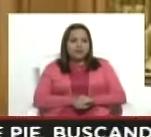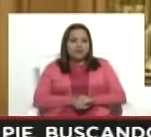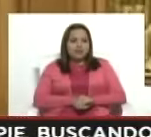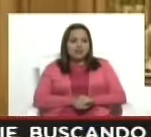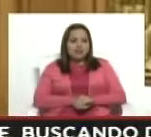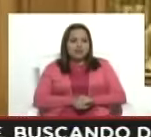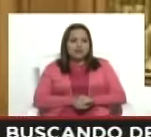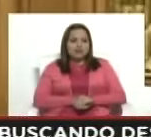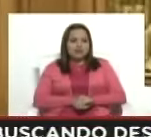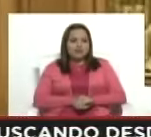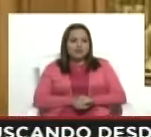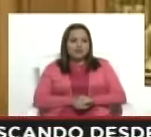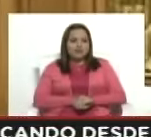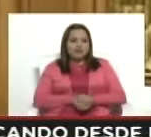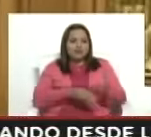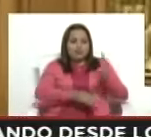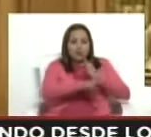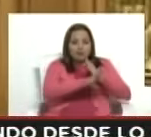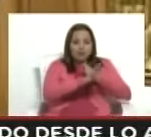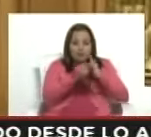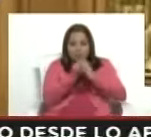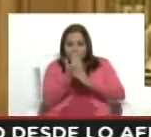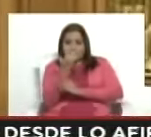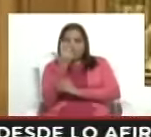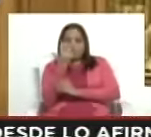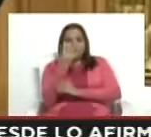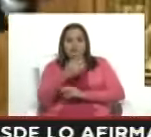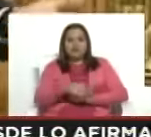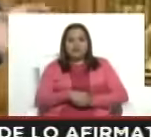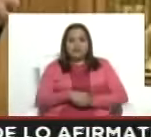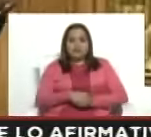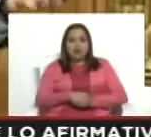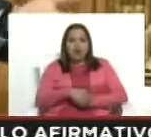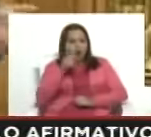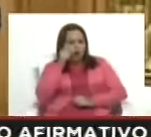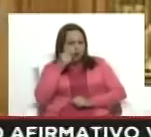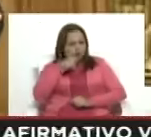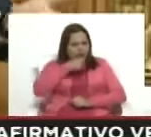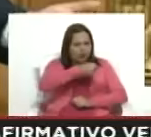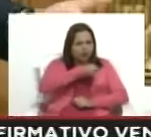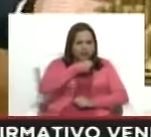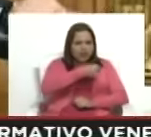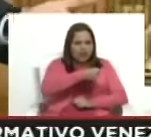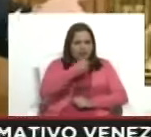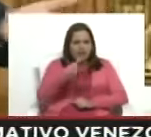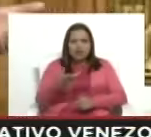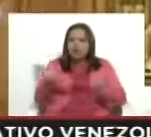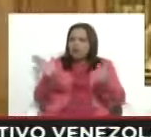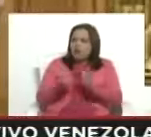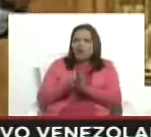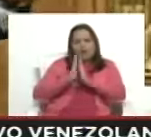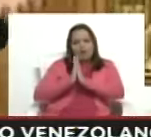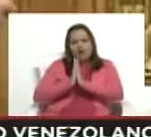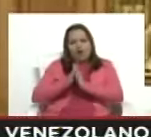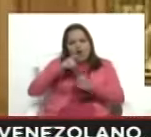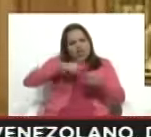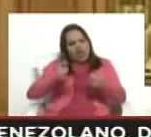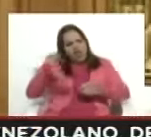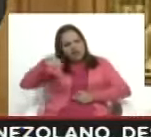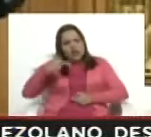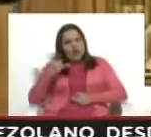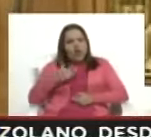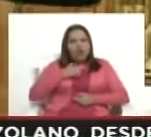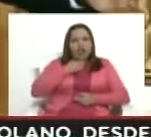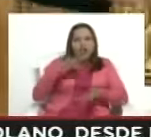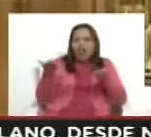bueno, vamos para el palacio. Y el otro, yo decía a Chulo, coño, hermano, sáqueme de aquí, yo me estoy